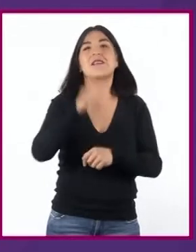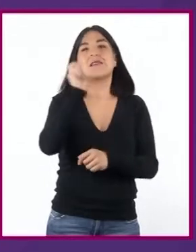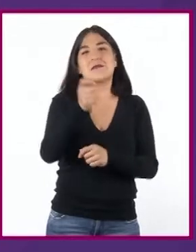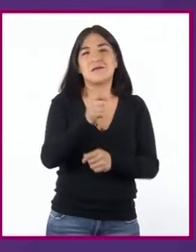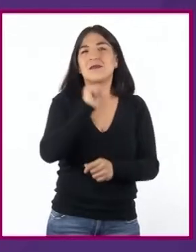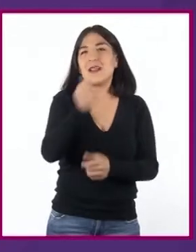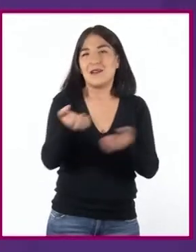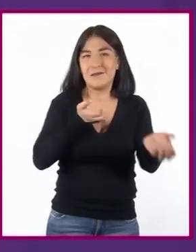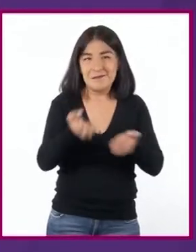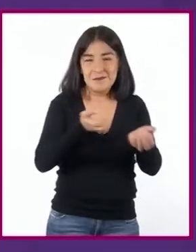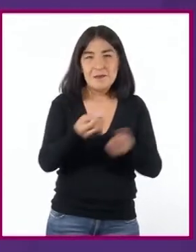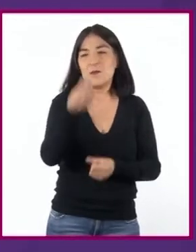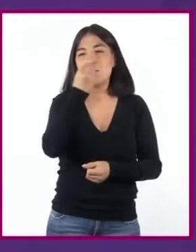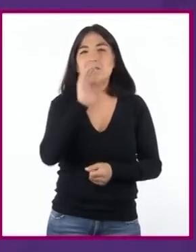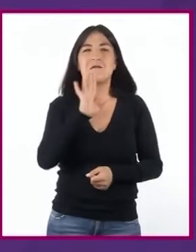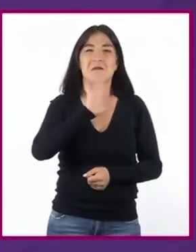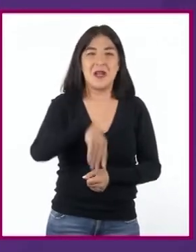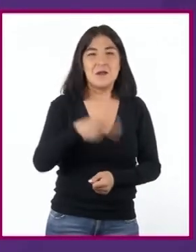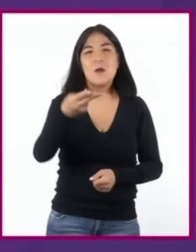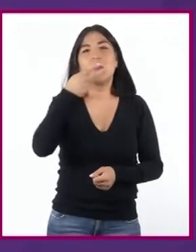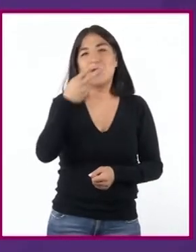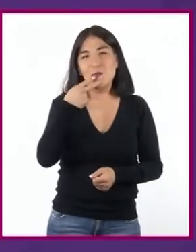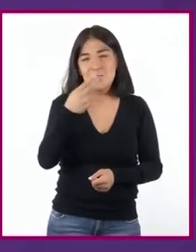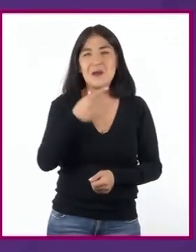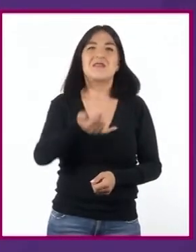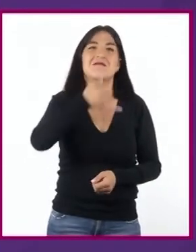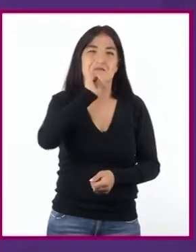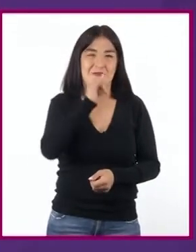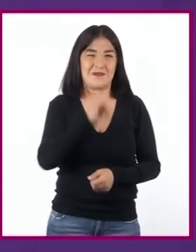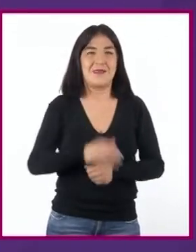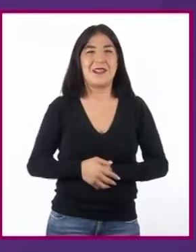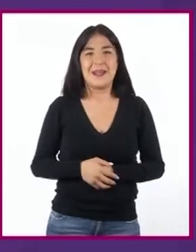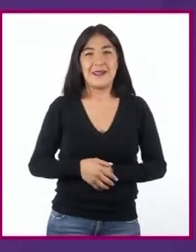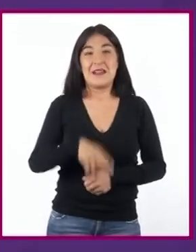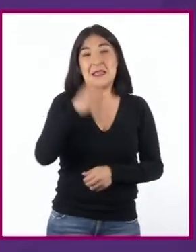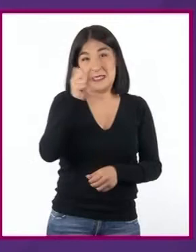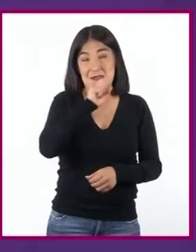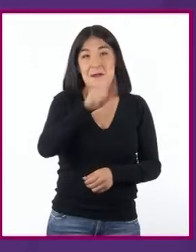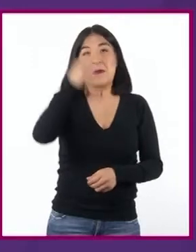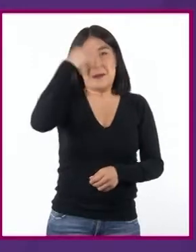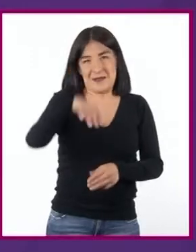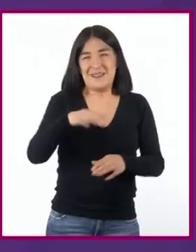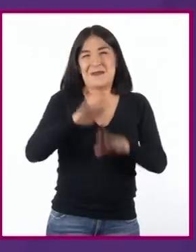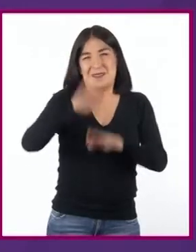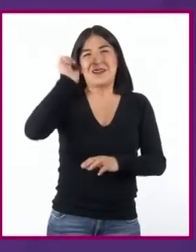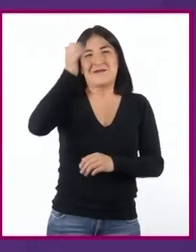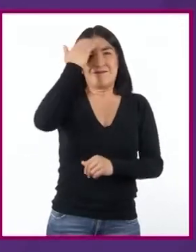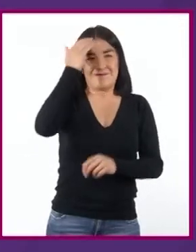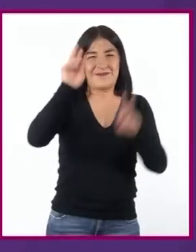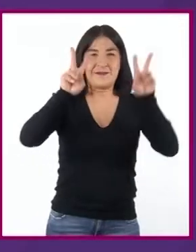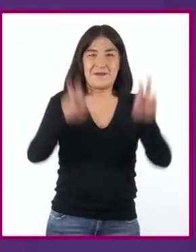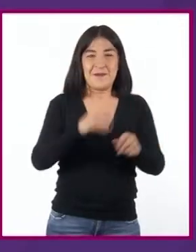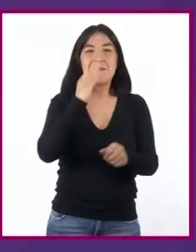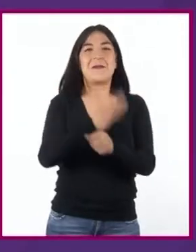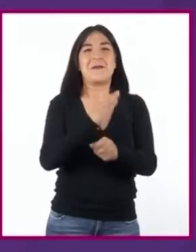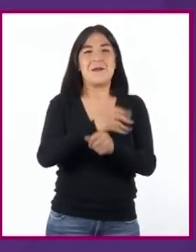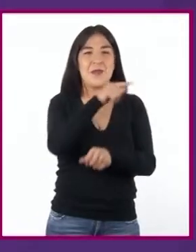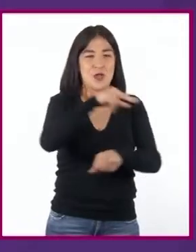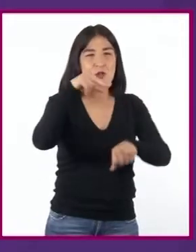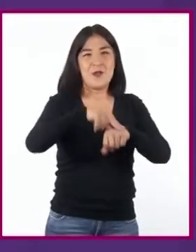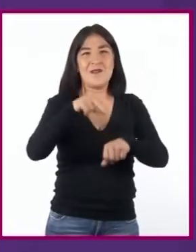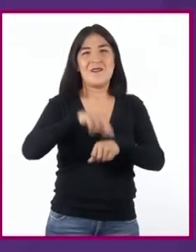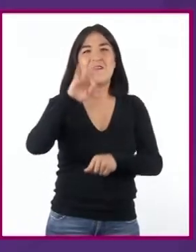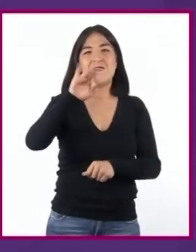física, mala alimentación, tabaquismo o alcoholismo. Para conocer más sobre el tema, el día de hoy nos encontramos con el doctor